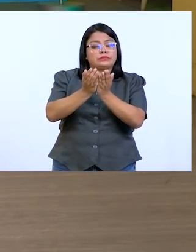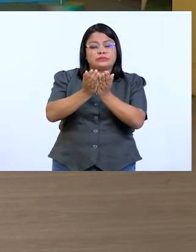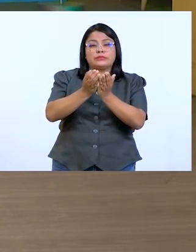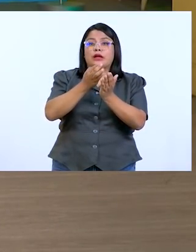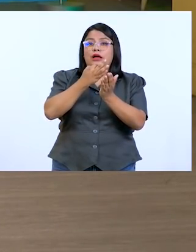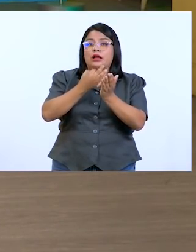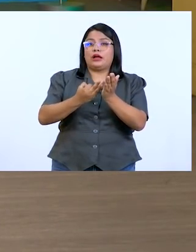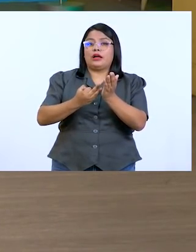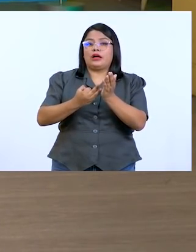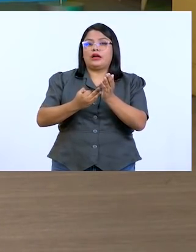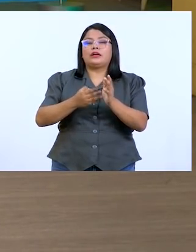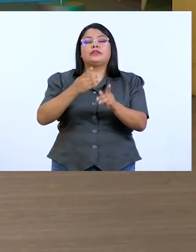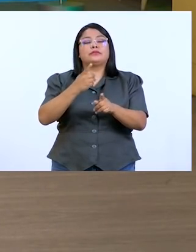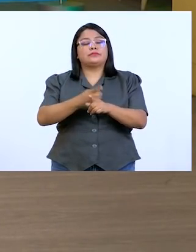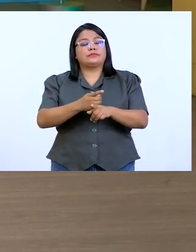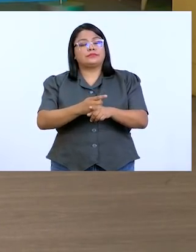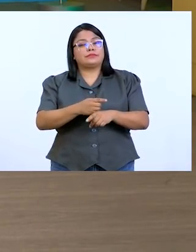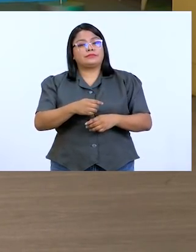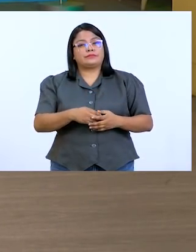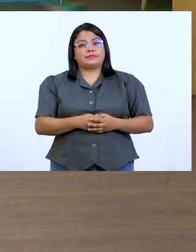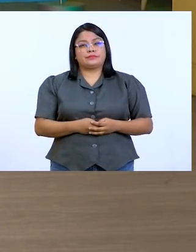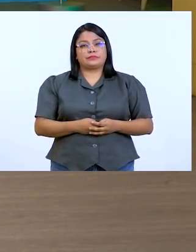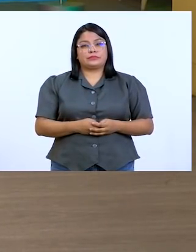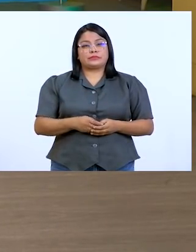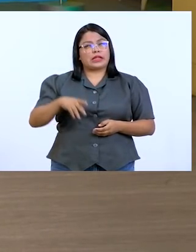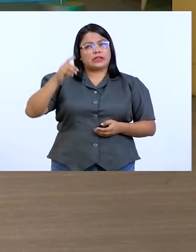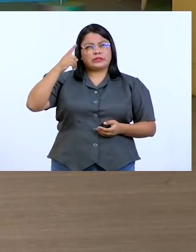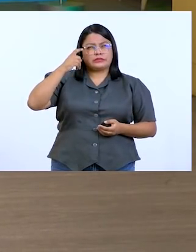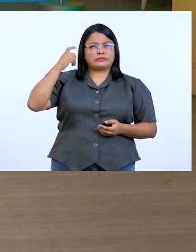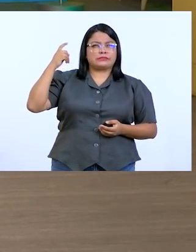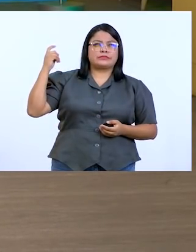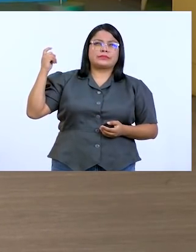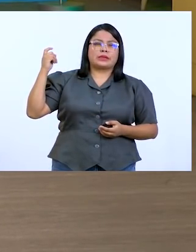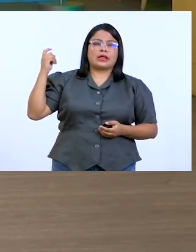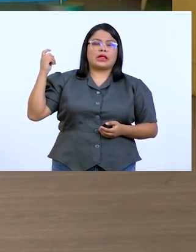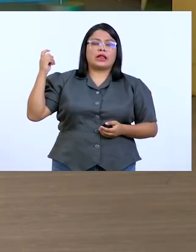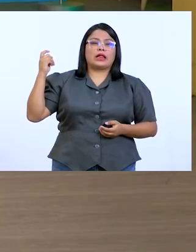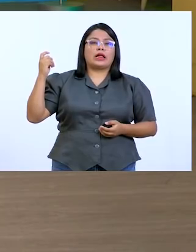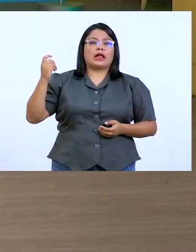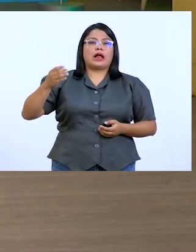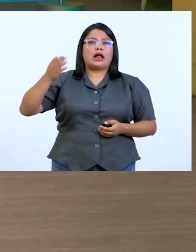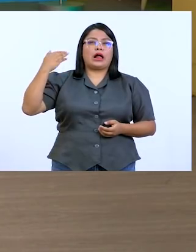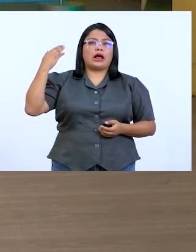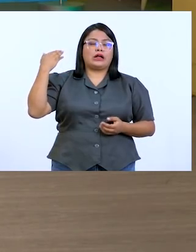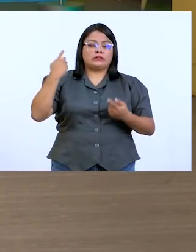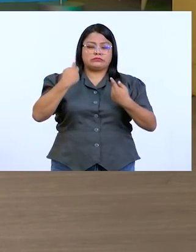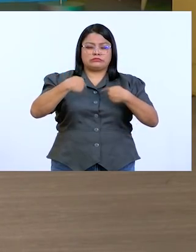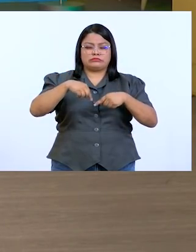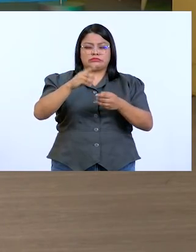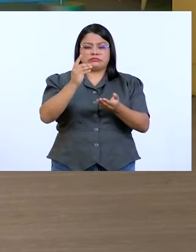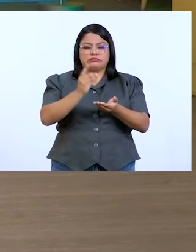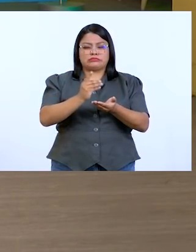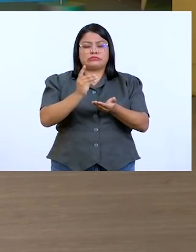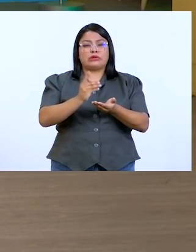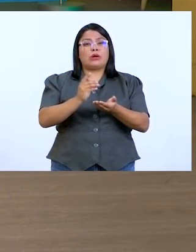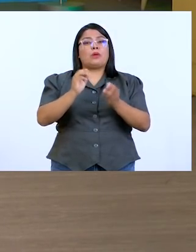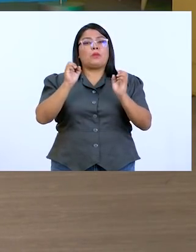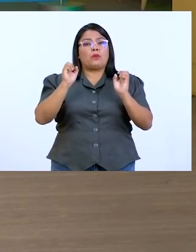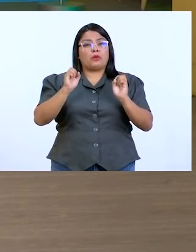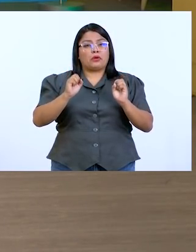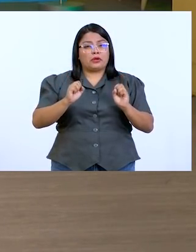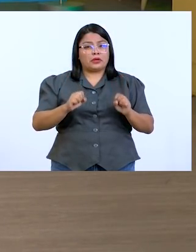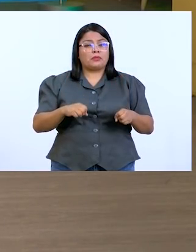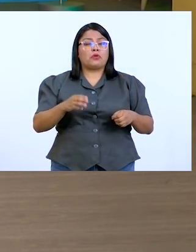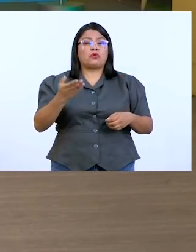lectura, ¿verdad, Francisca? Así es. ¿Qué te parece si recordamos cuáles son esos momentos de la secuencia didáctica que